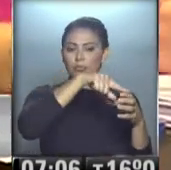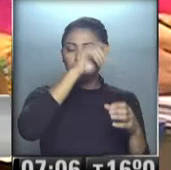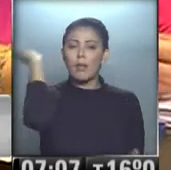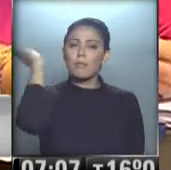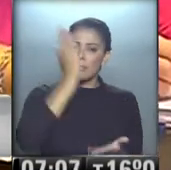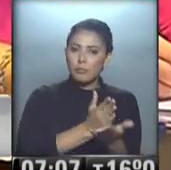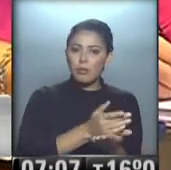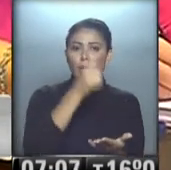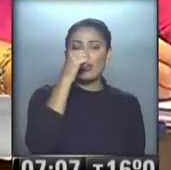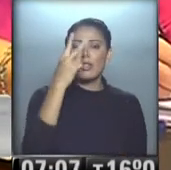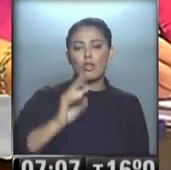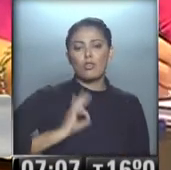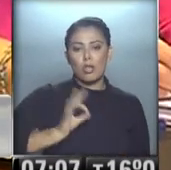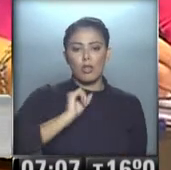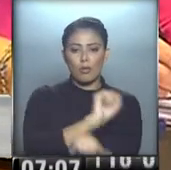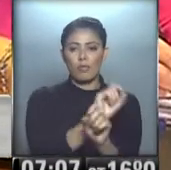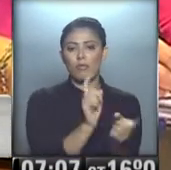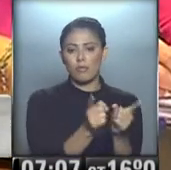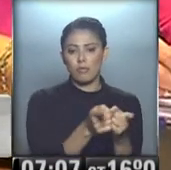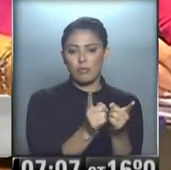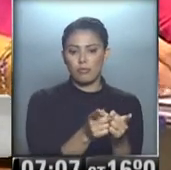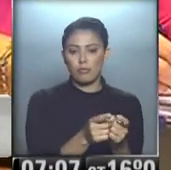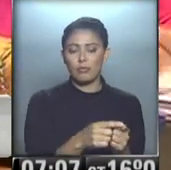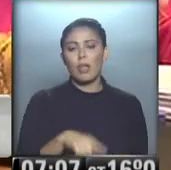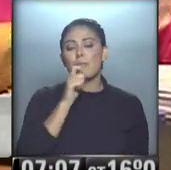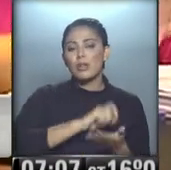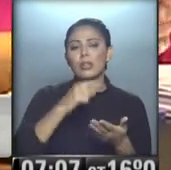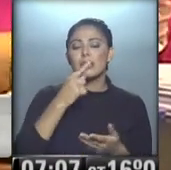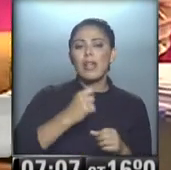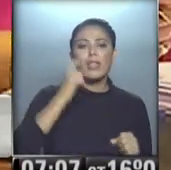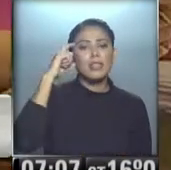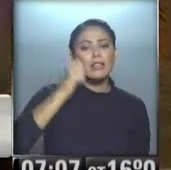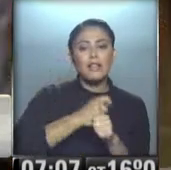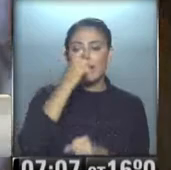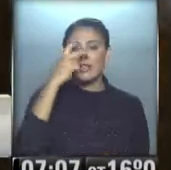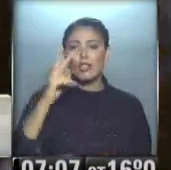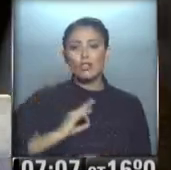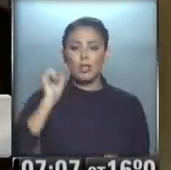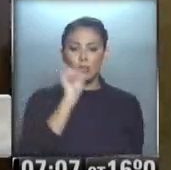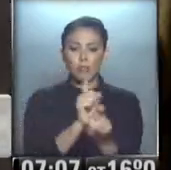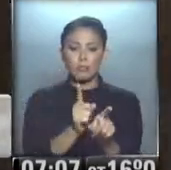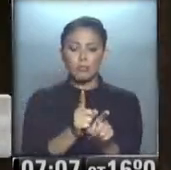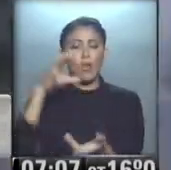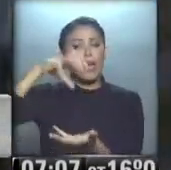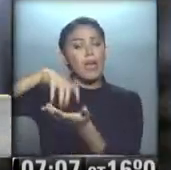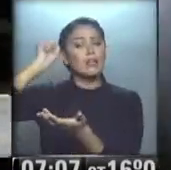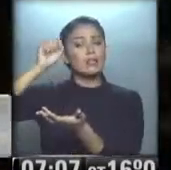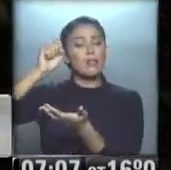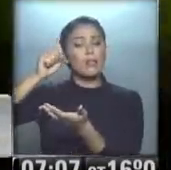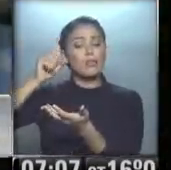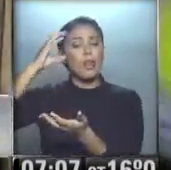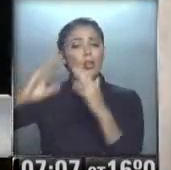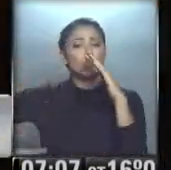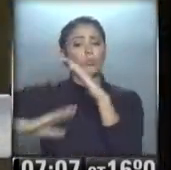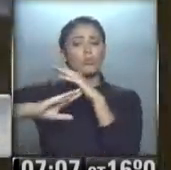pena de 22 años de prisión. Con penas entre los 10 y los 22 años de prisión, la sentencia del tribunal que la Corte Suprema Tucumana